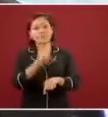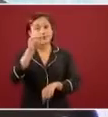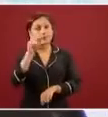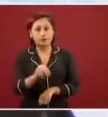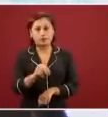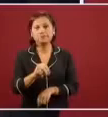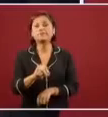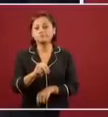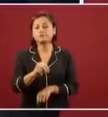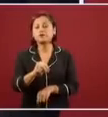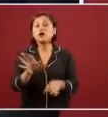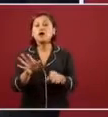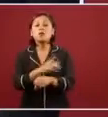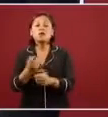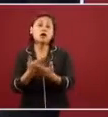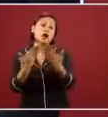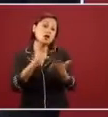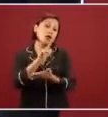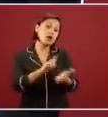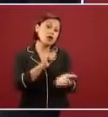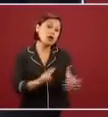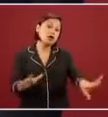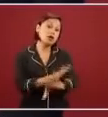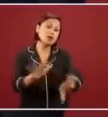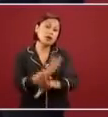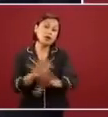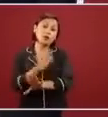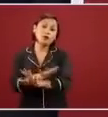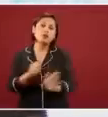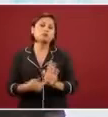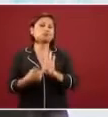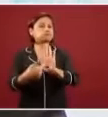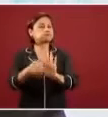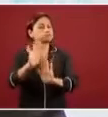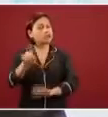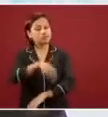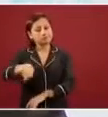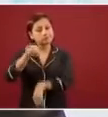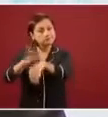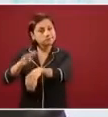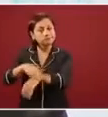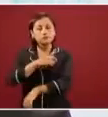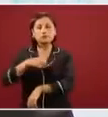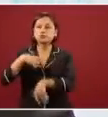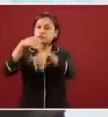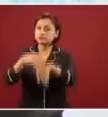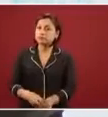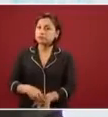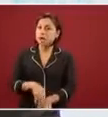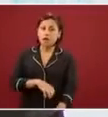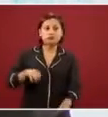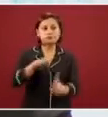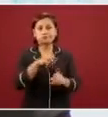pensando que no va a pasar nada y que puede seguir lucrando a costa de los derechos de los trabajadores. También